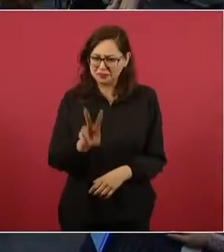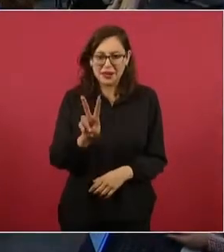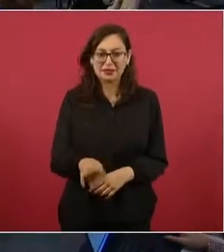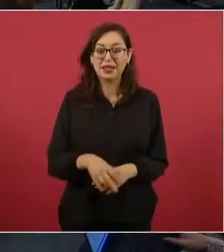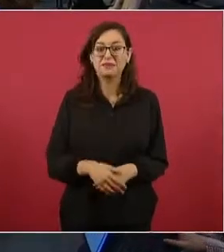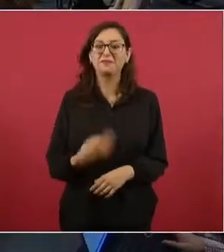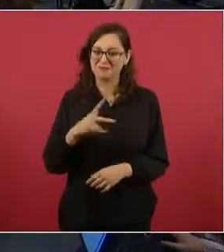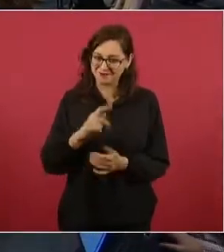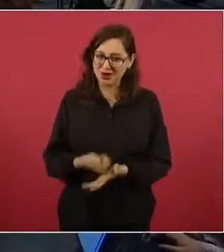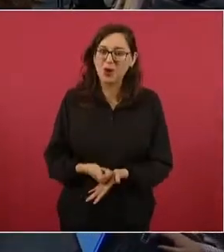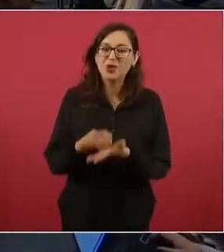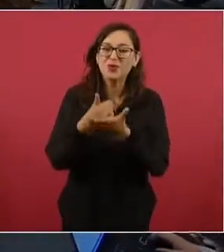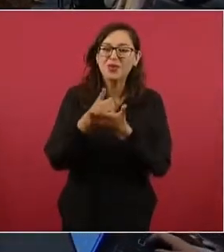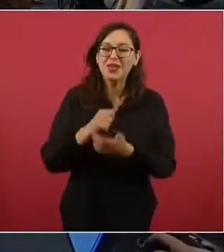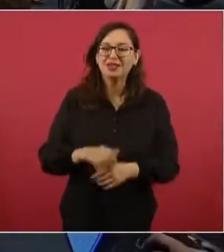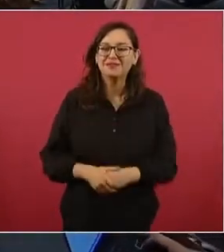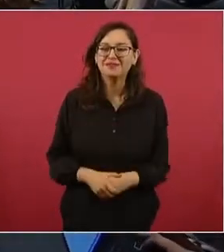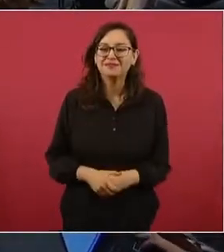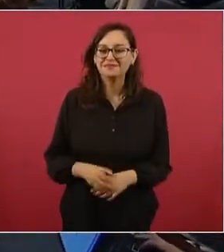ayuda,